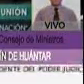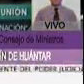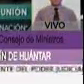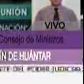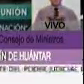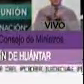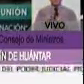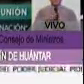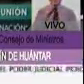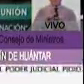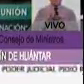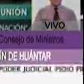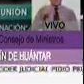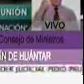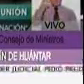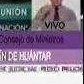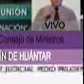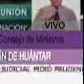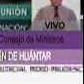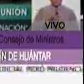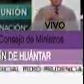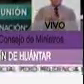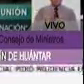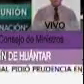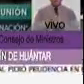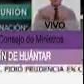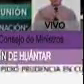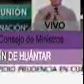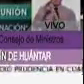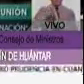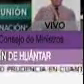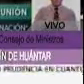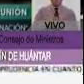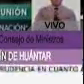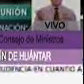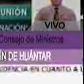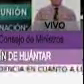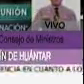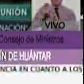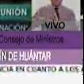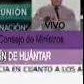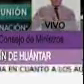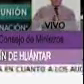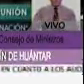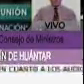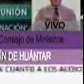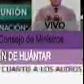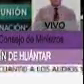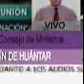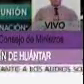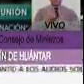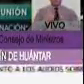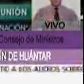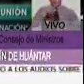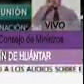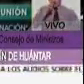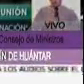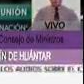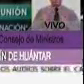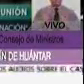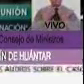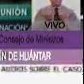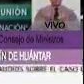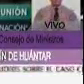minusválido, digamos, de poder plantear una cuestión menor, subalterna, frente a los intereses del Perú.